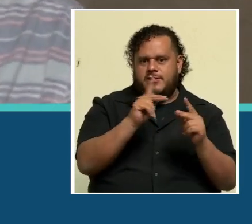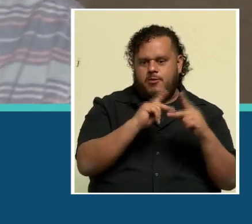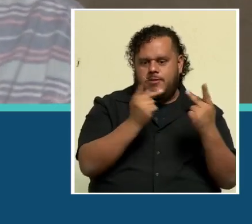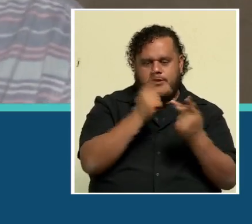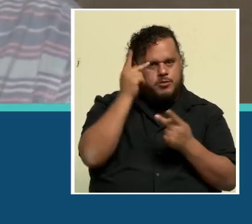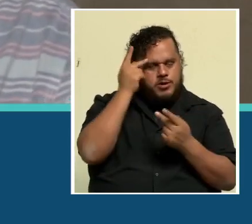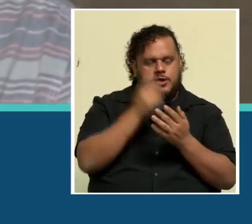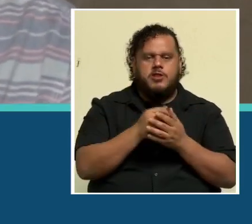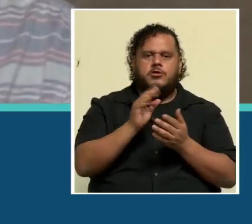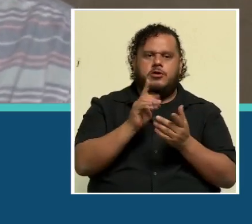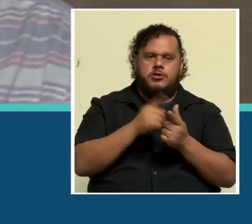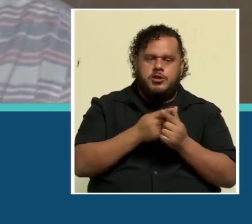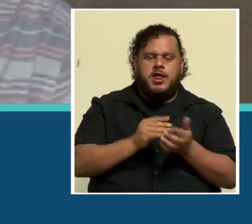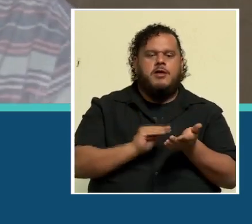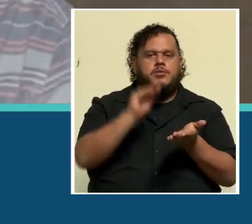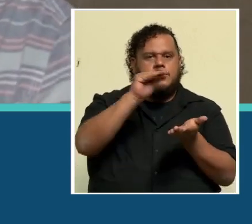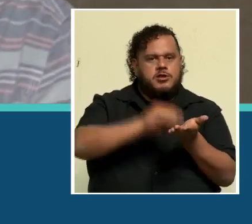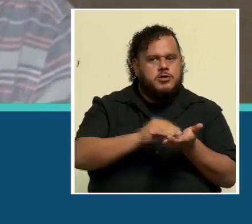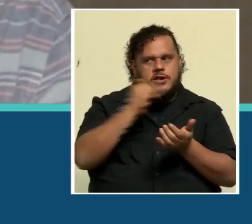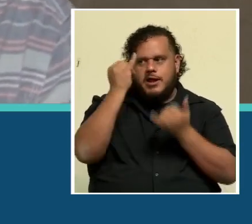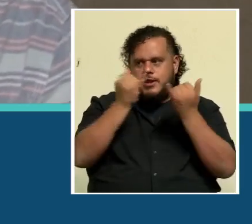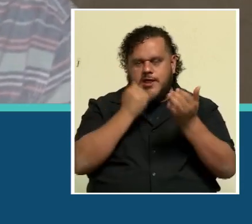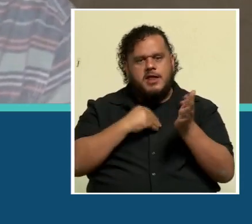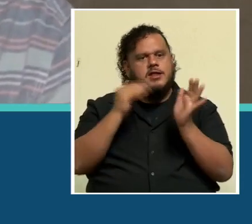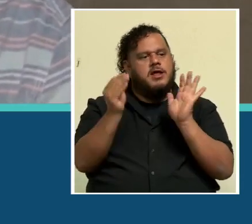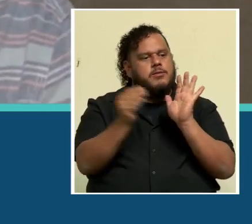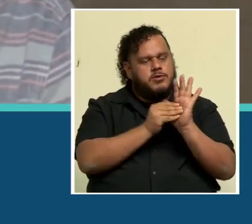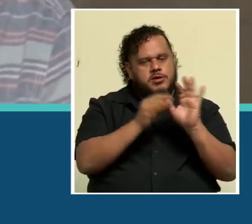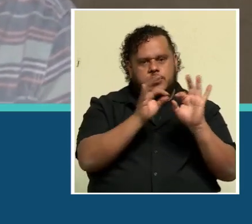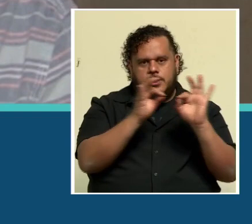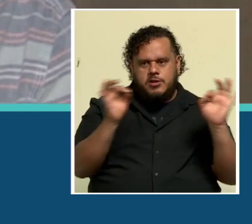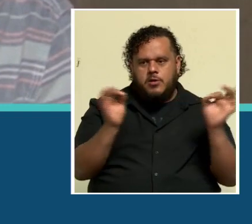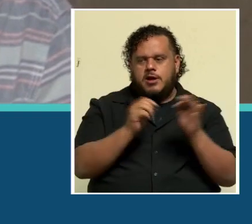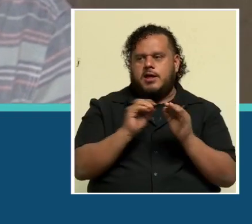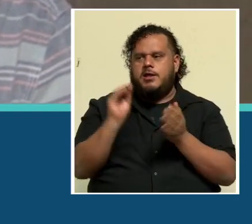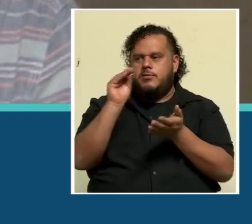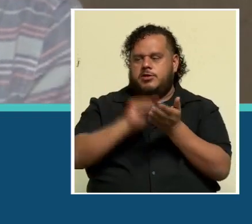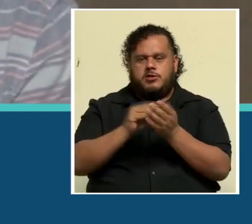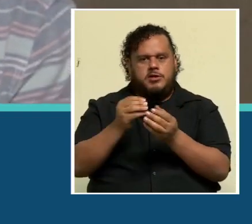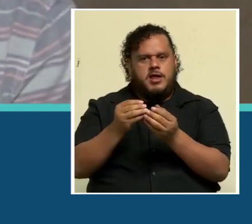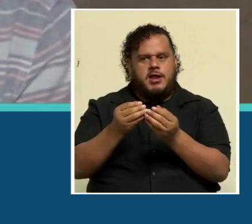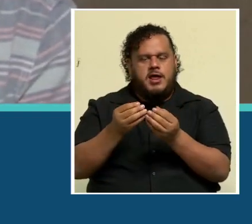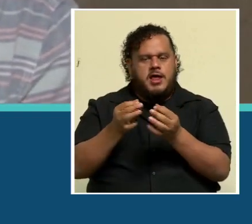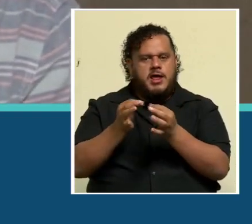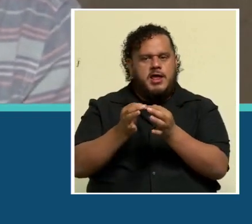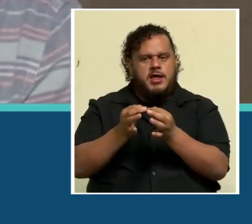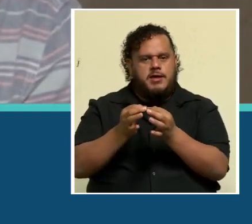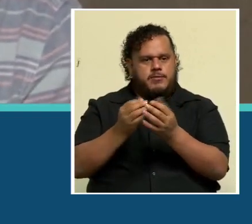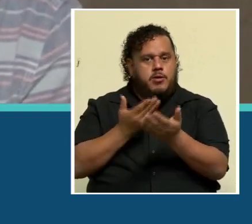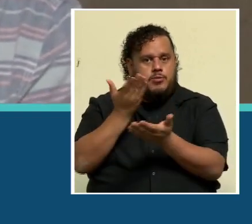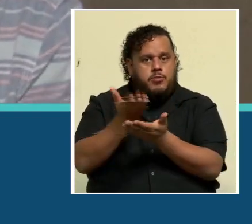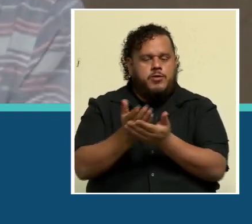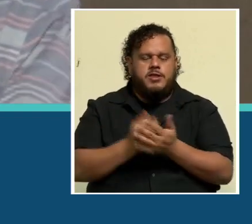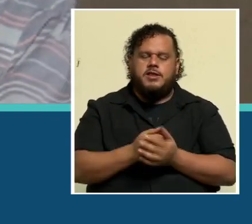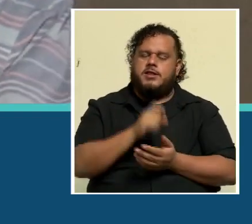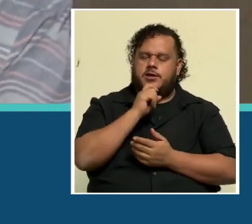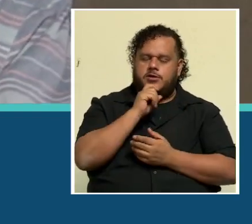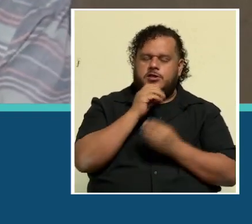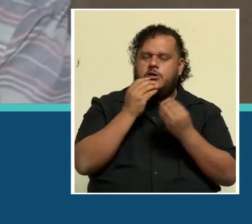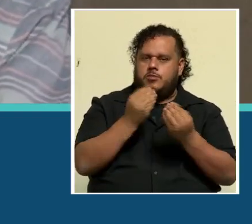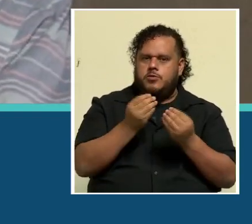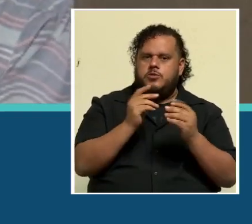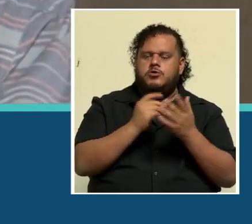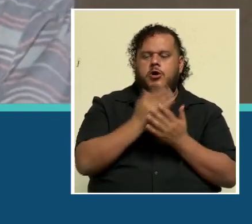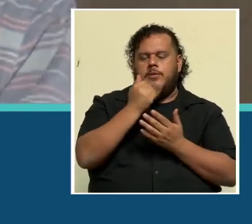posicionar ideas, posicionar eslogans, propuestas, les ha costado mucho. ¿Por qué? Porque precisamente la ciudadanía está